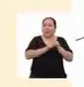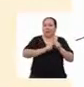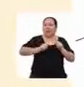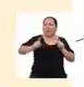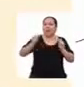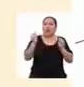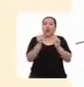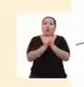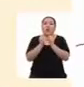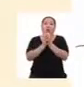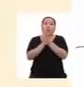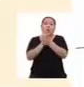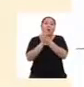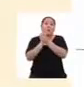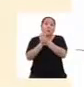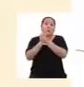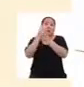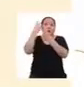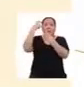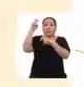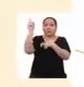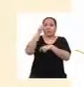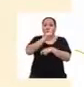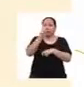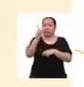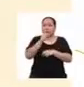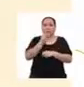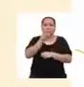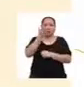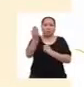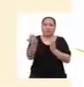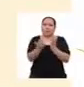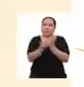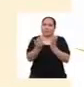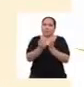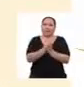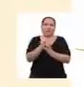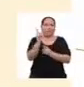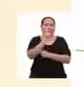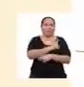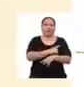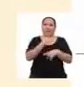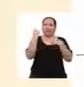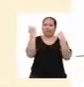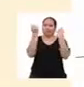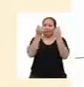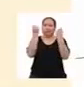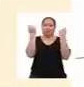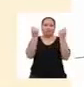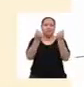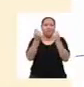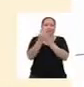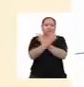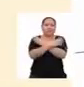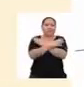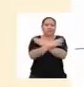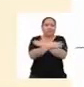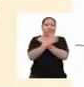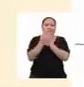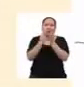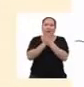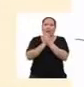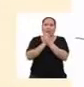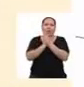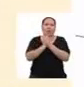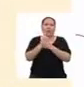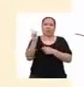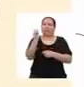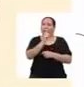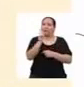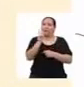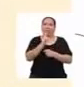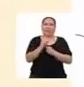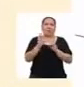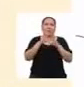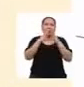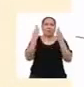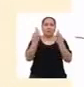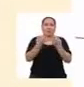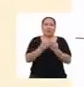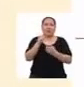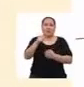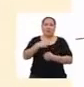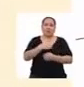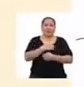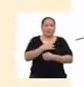amigos a pasear ni a estudiar, ni a las fiestas de cumpleaños de nuestros amigos ni familiares, y eso nos